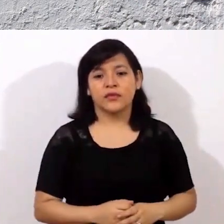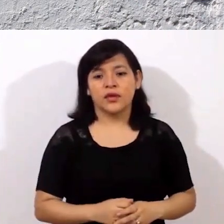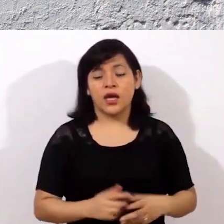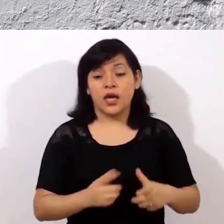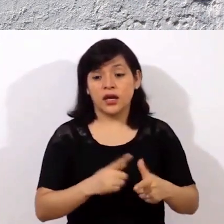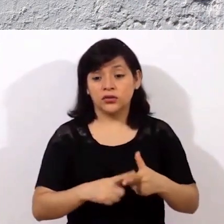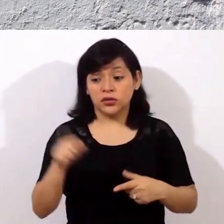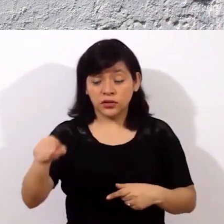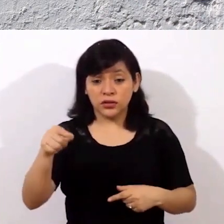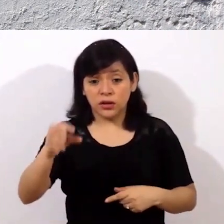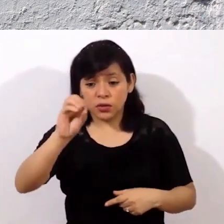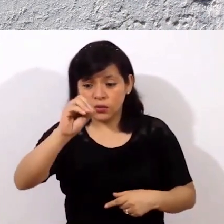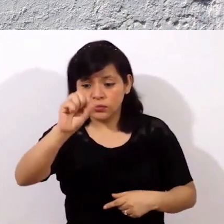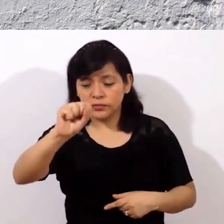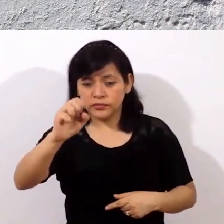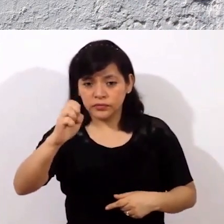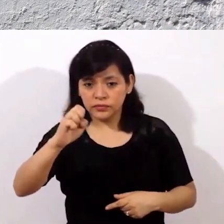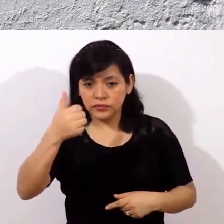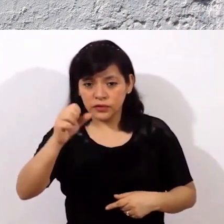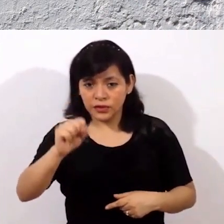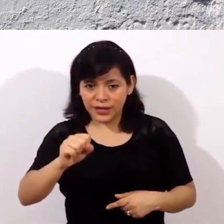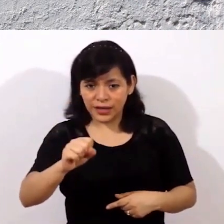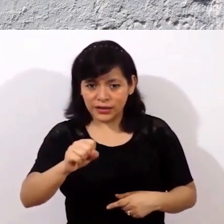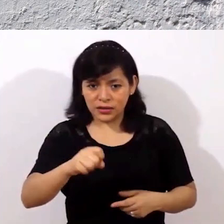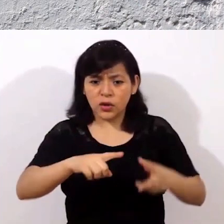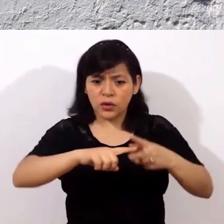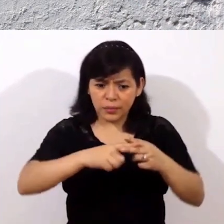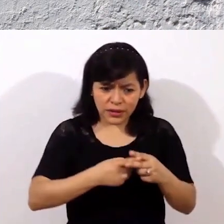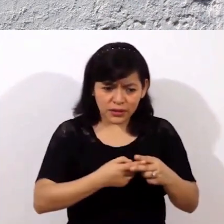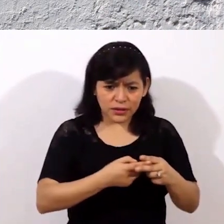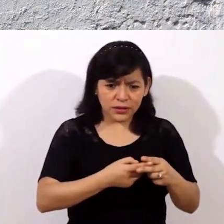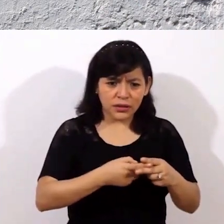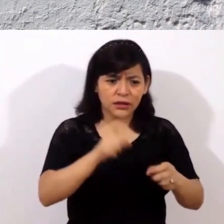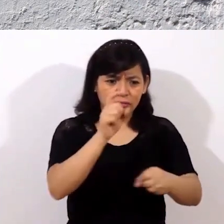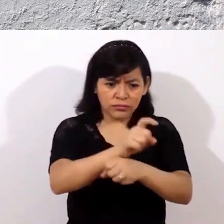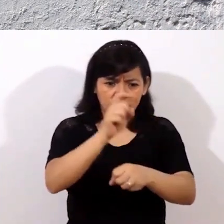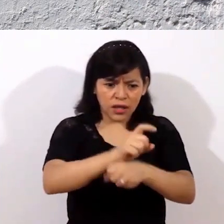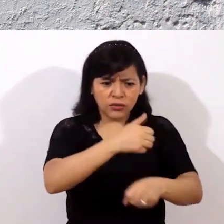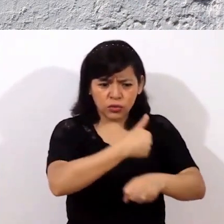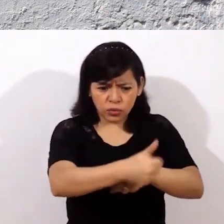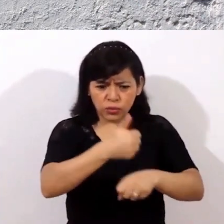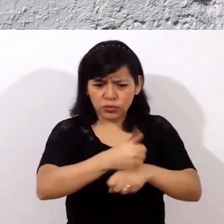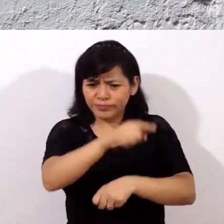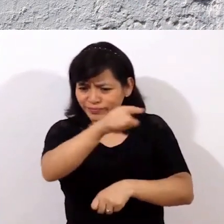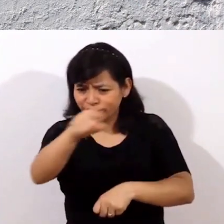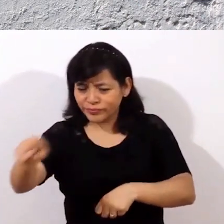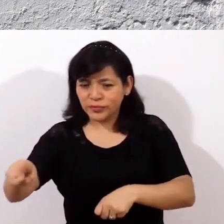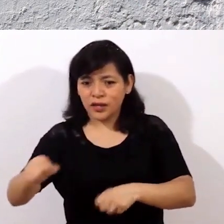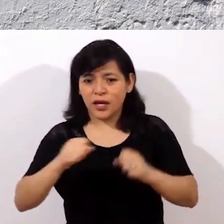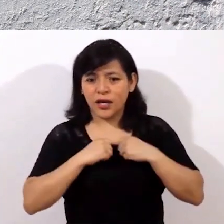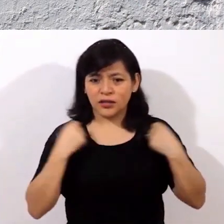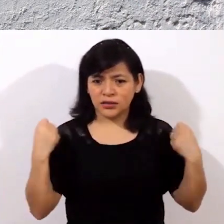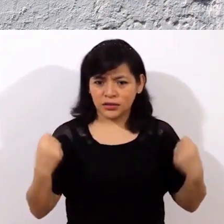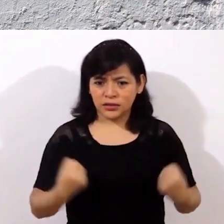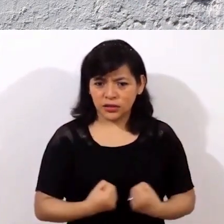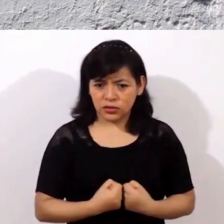las acusaciones para los líderes religiosos. ¿Quiénes eran estos líderes religiosos en este tiempo? Definitivamente, ya